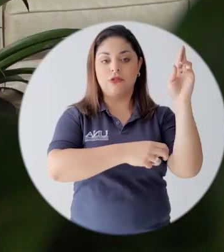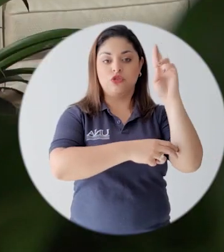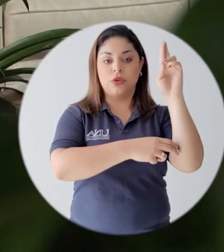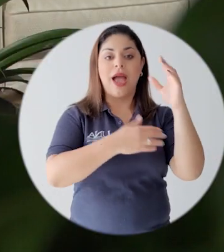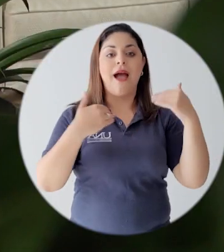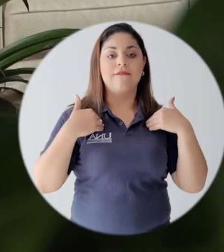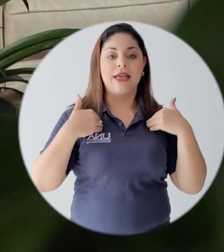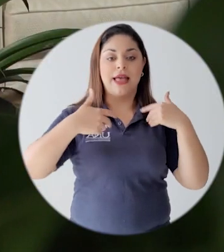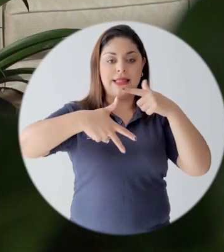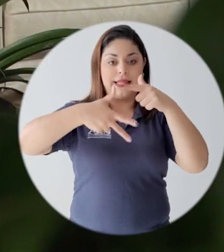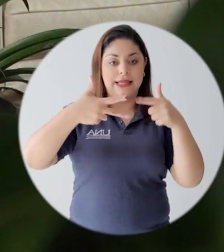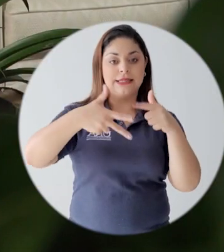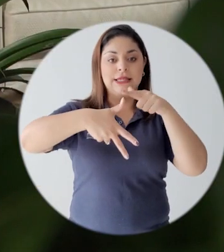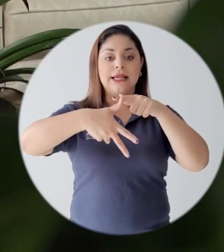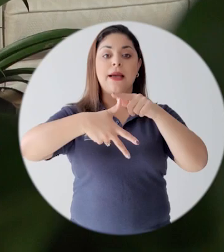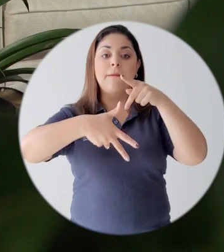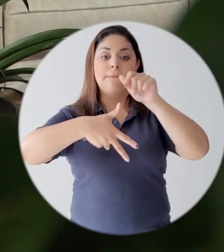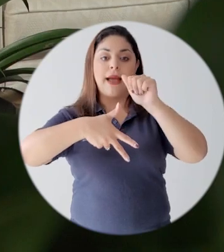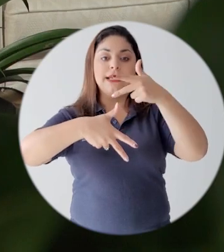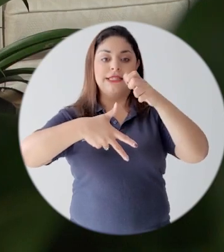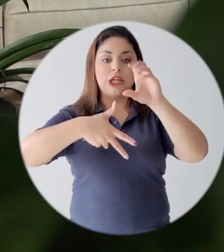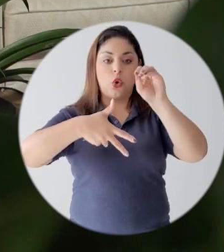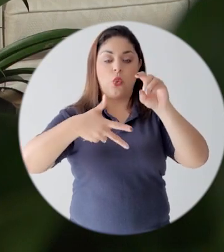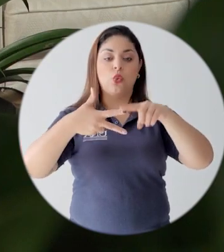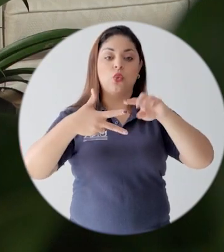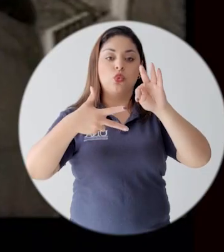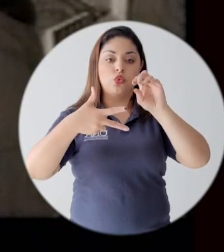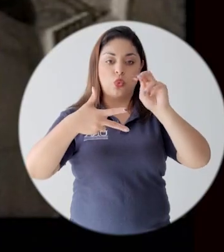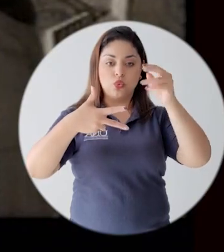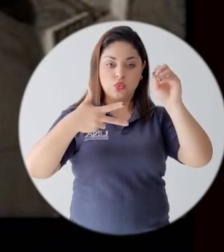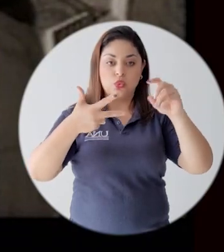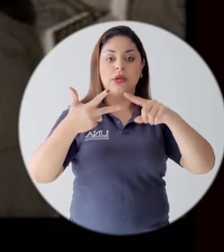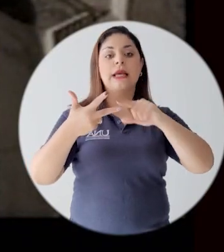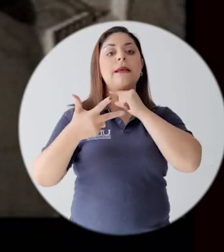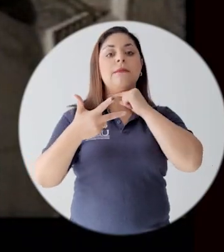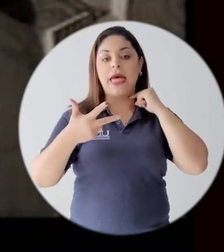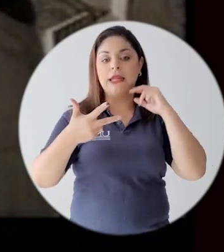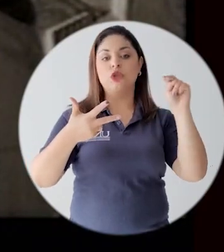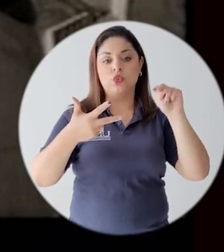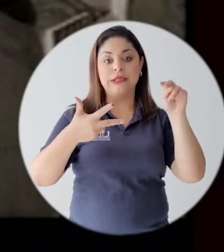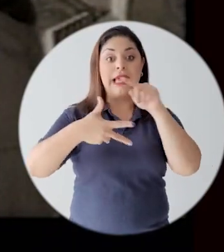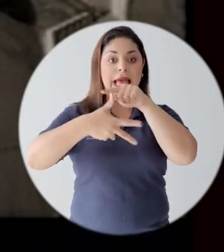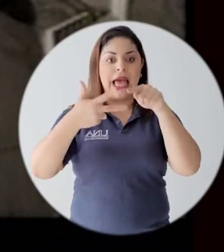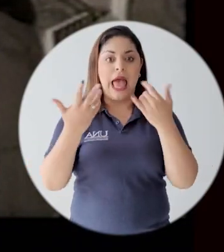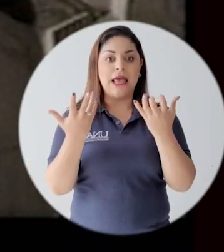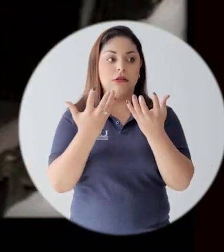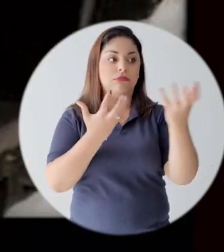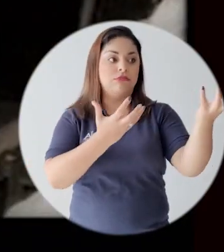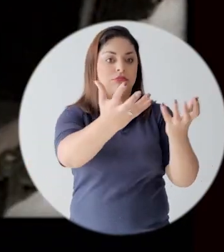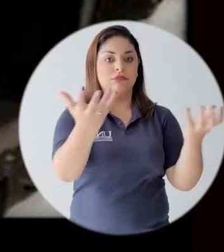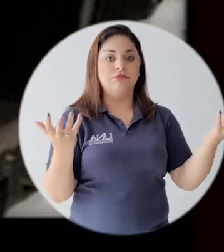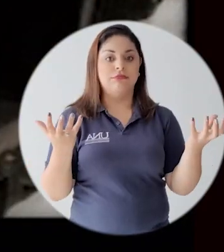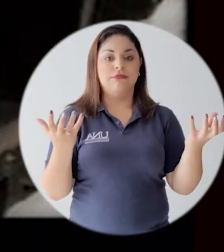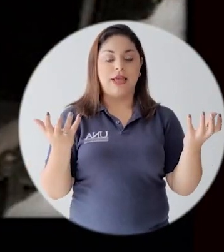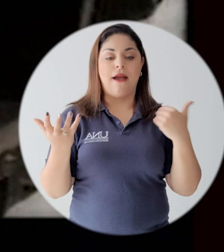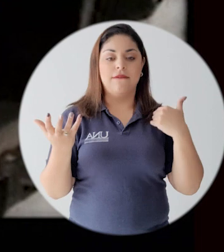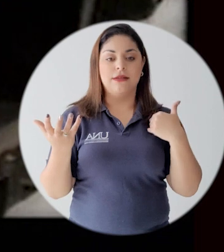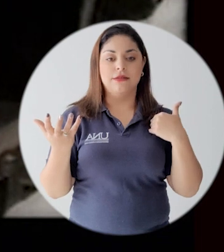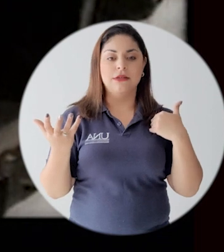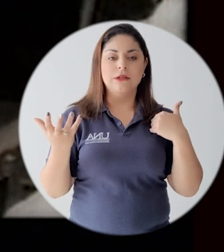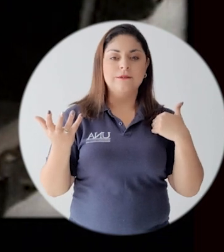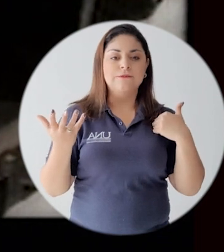Pacheco, Francisco Antonio y el padre Núñez. Entonces ahí se polarizó bastante la